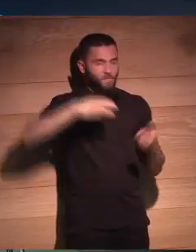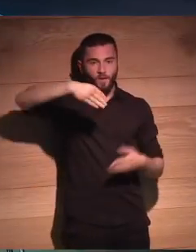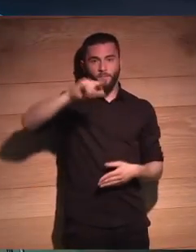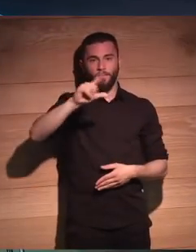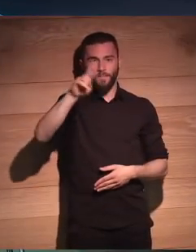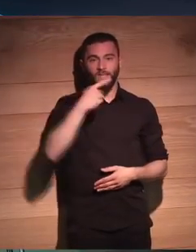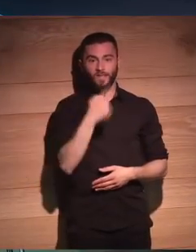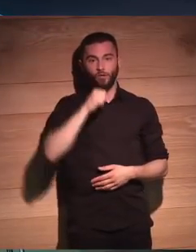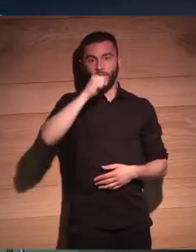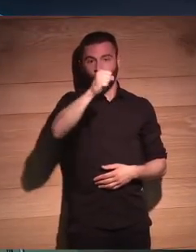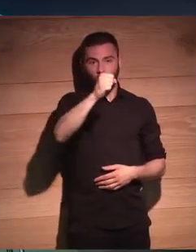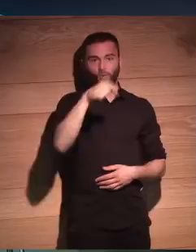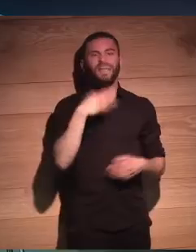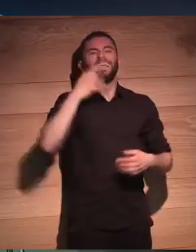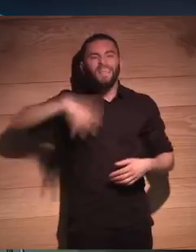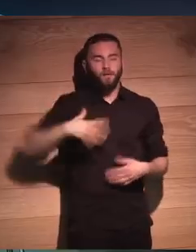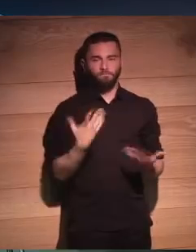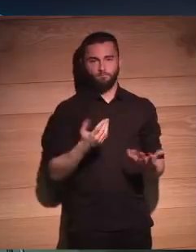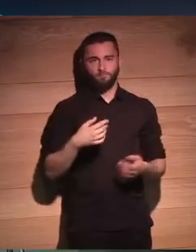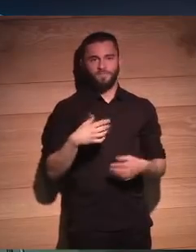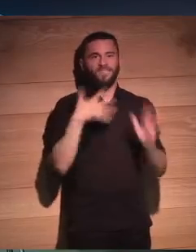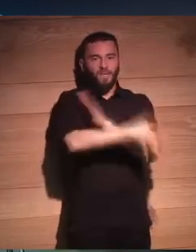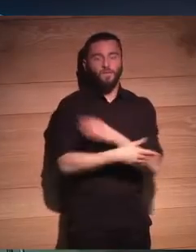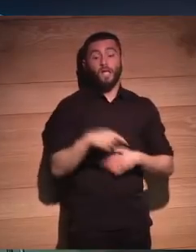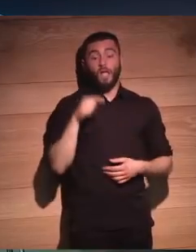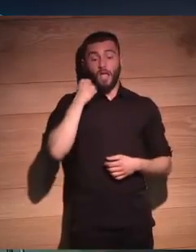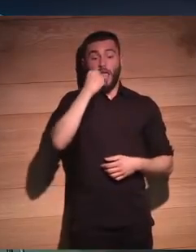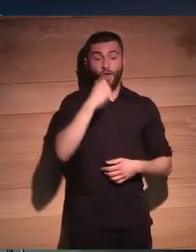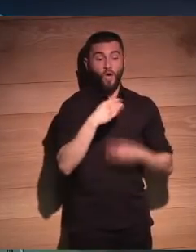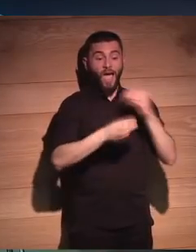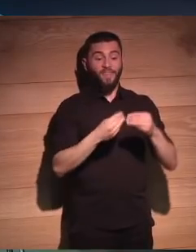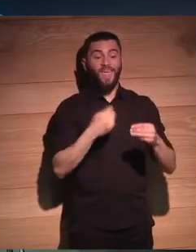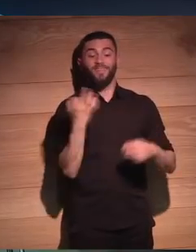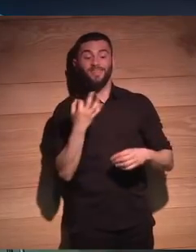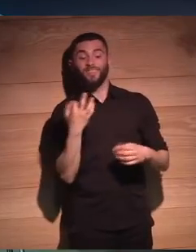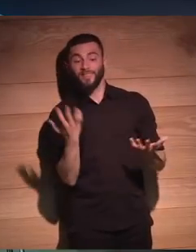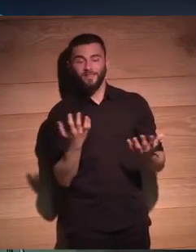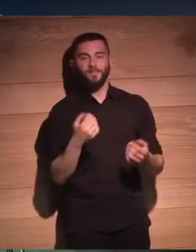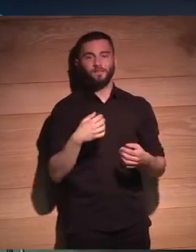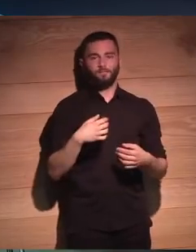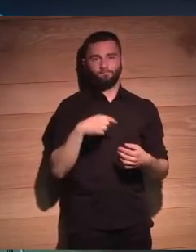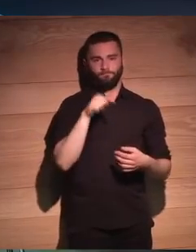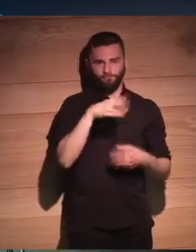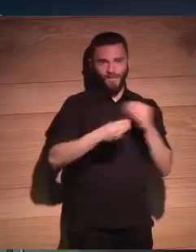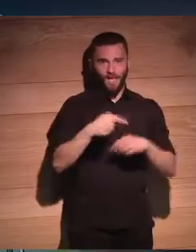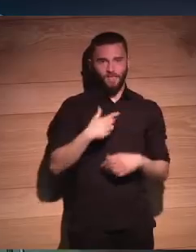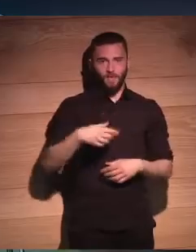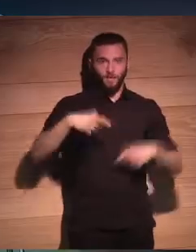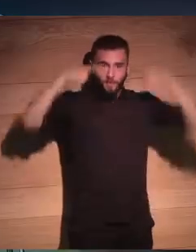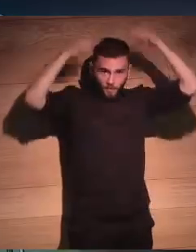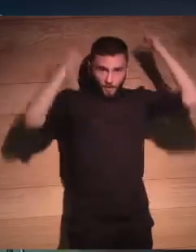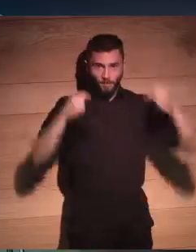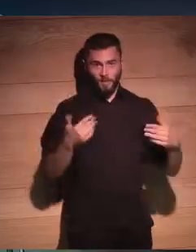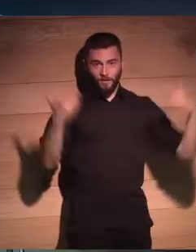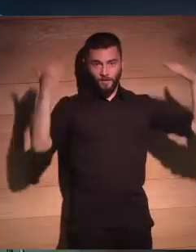es alguien que hace lo que tiene que hacer. ¿Batman hace lo que tiene que hacer? Yo creo que sí, que es un vengador que realmente asume la misión